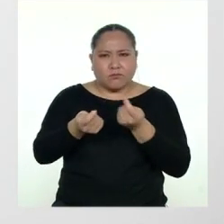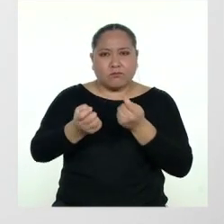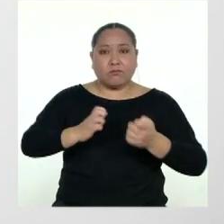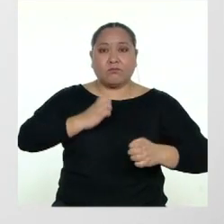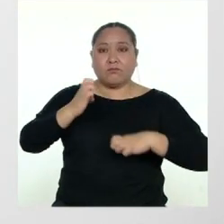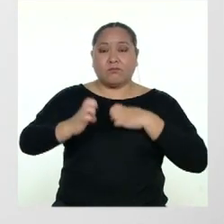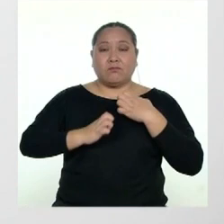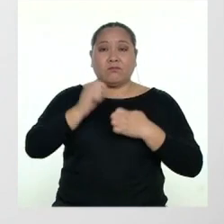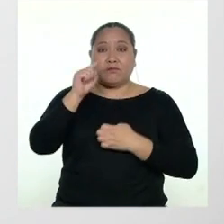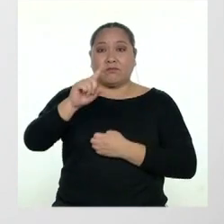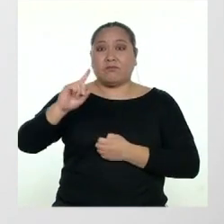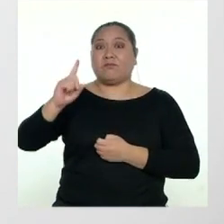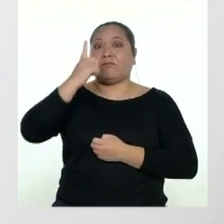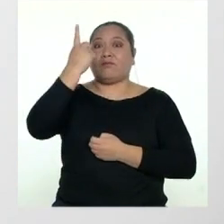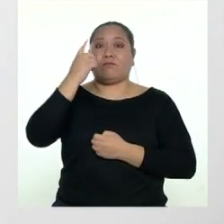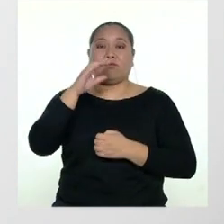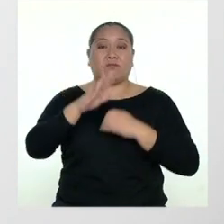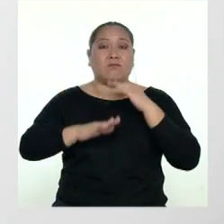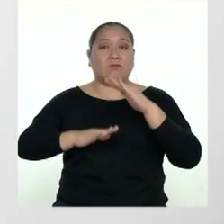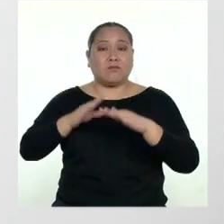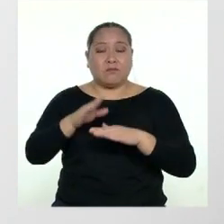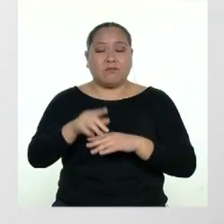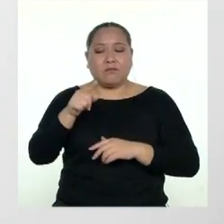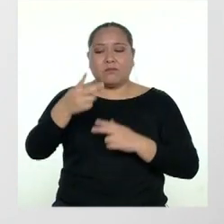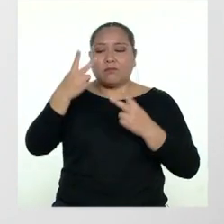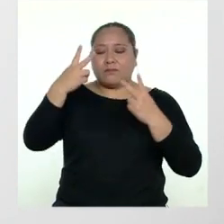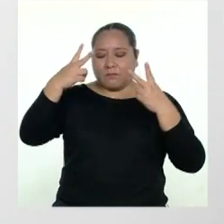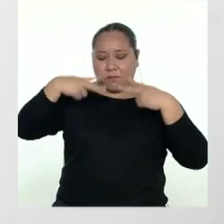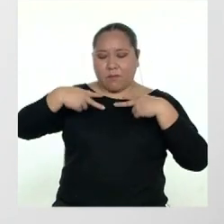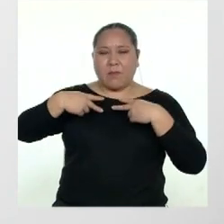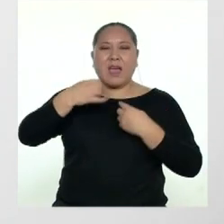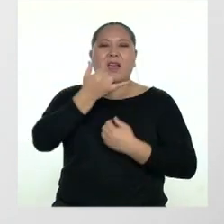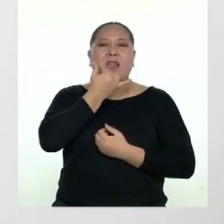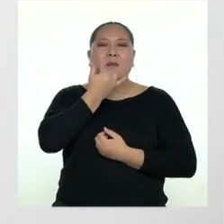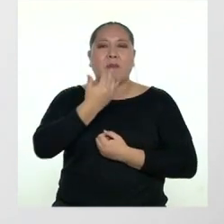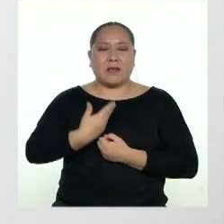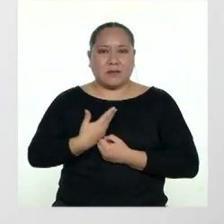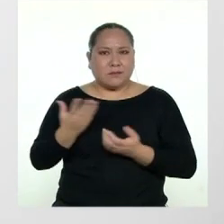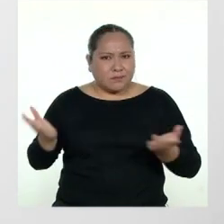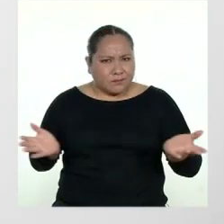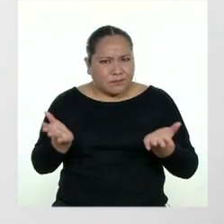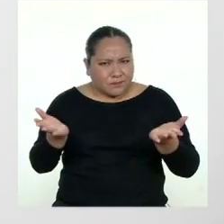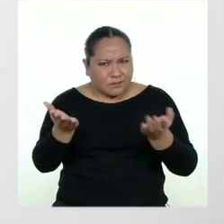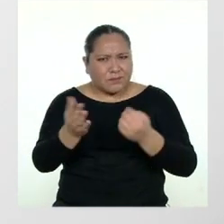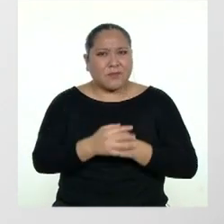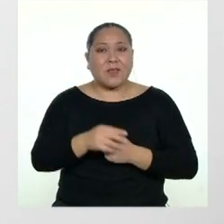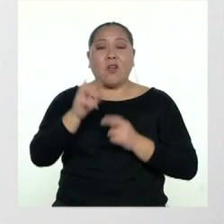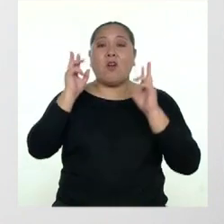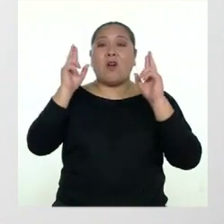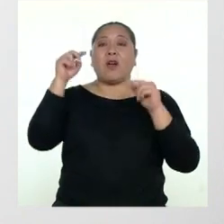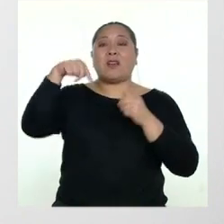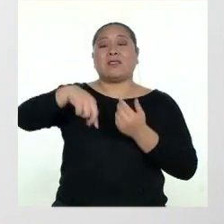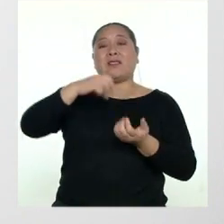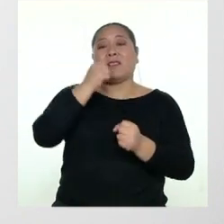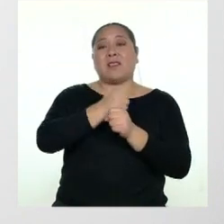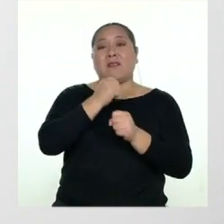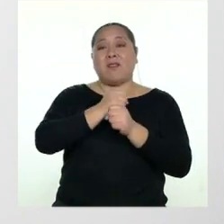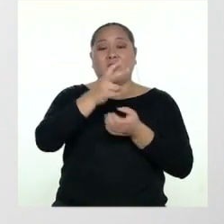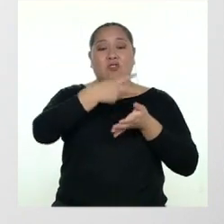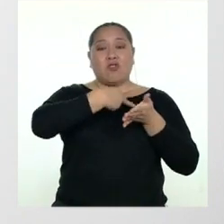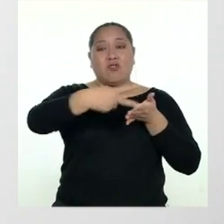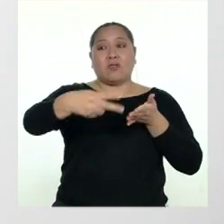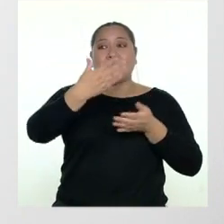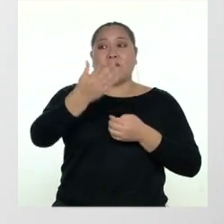dio un primer gran paso, que es reconocer lo que le está sucediendo. ¡Ánimo! Espero que el trabajo que hagamos en estas dos